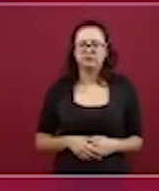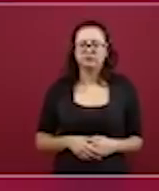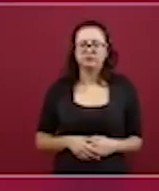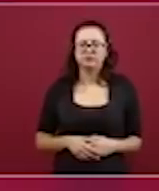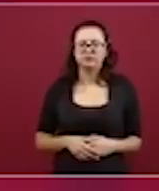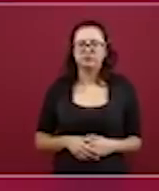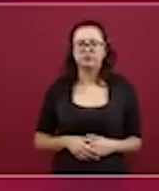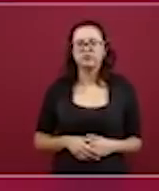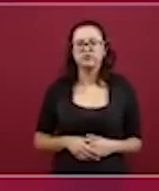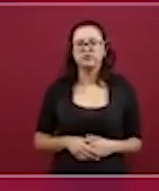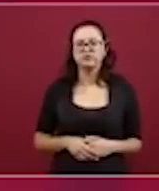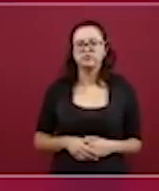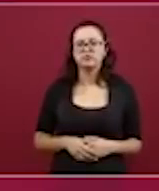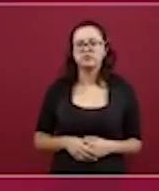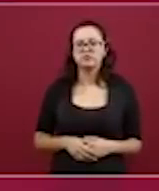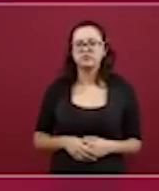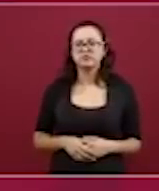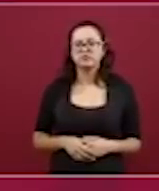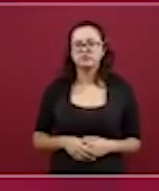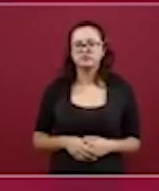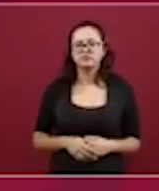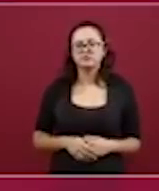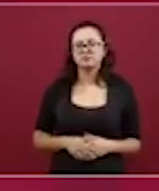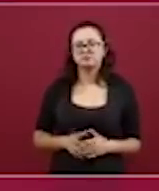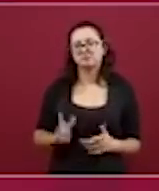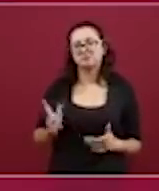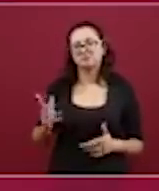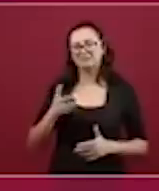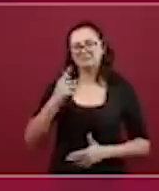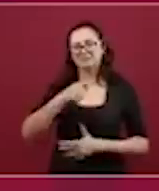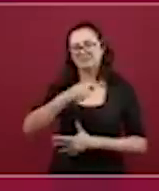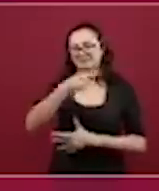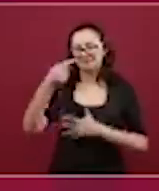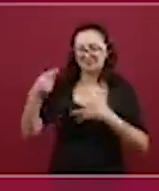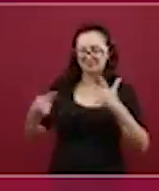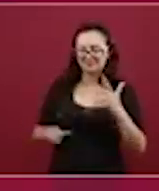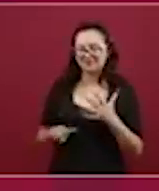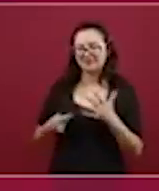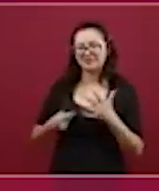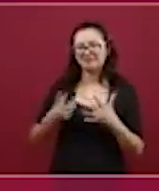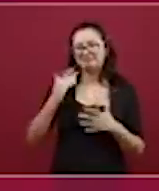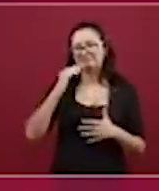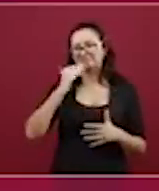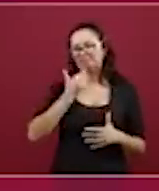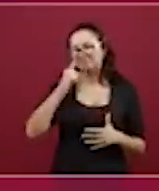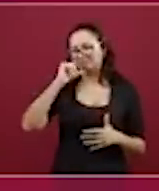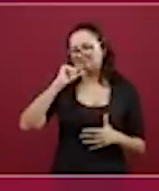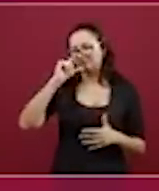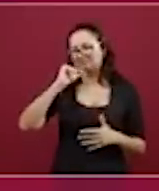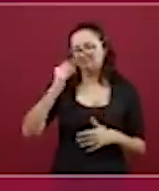otro trabajo o otra tarea. Todo esto lo tenemos que regularizar.